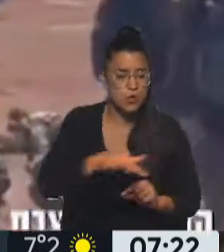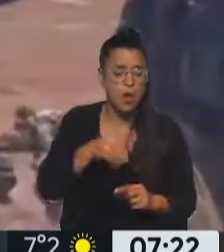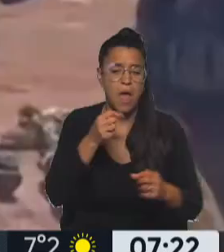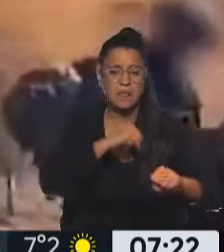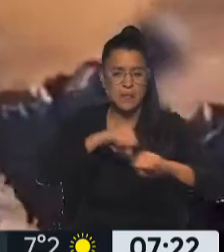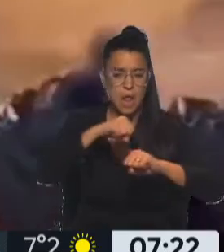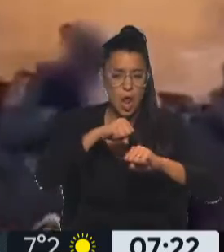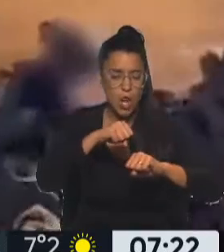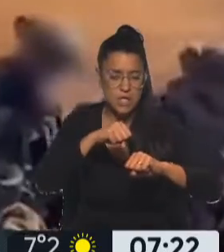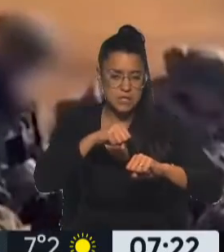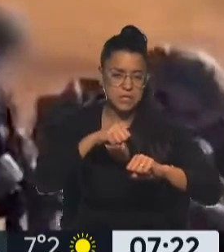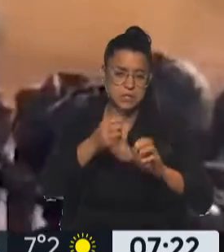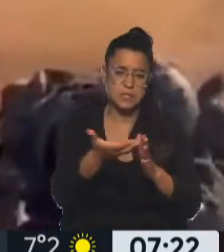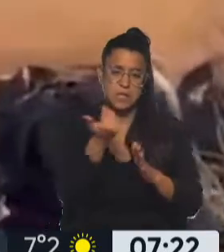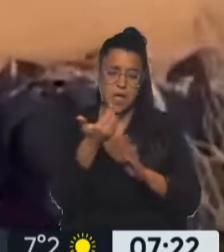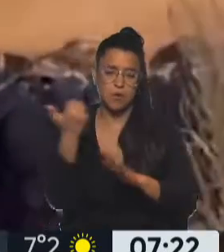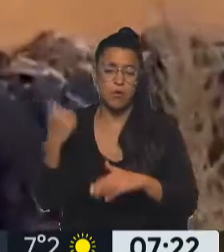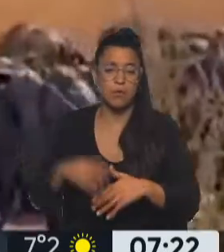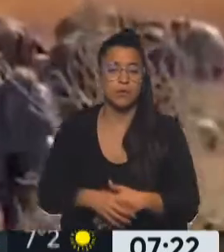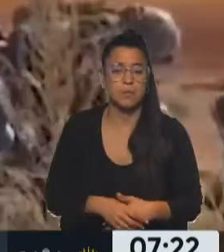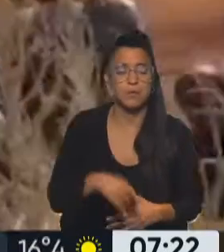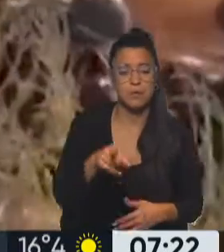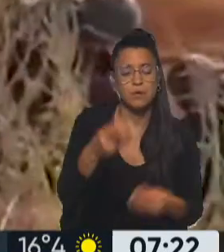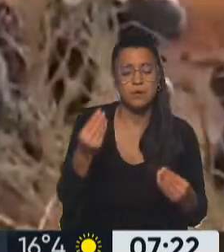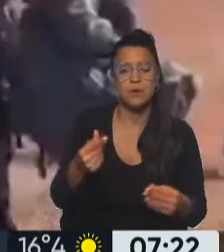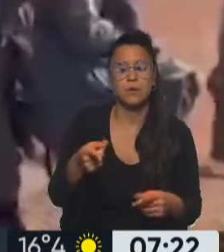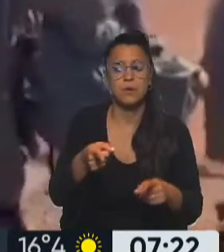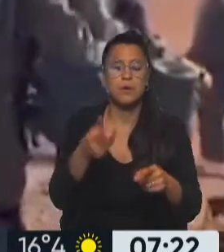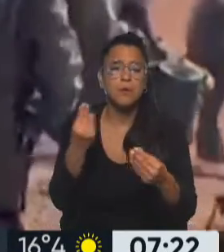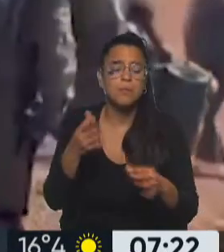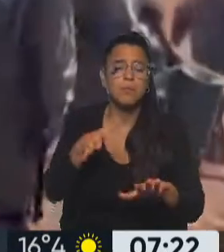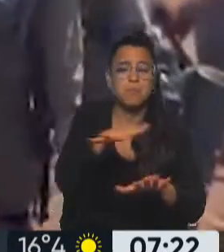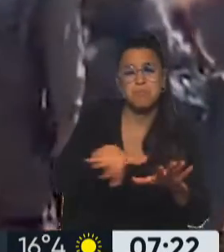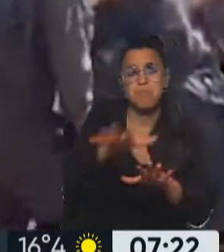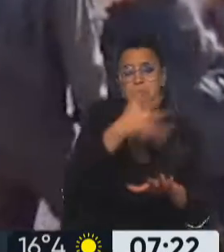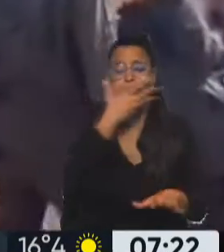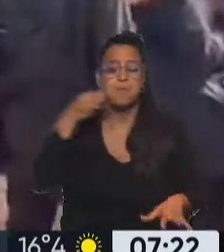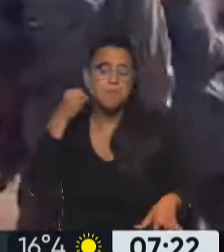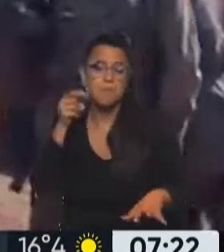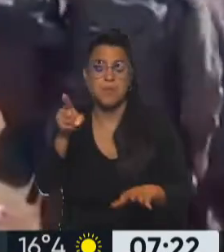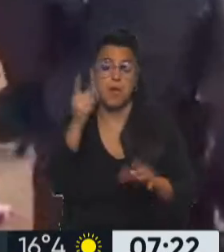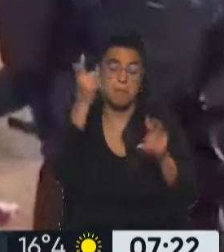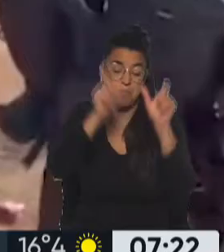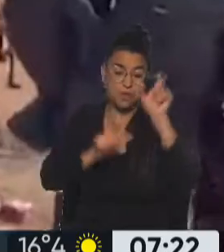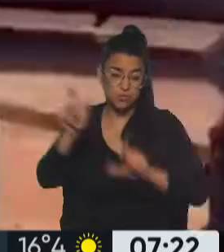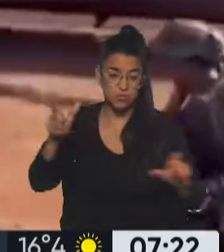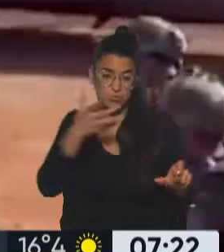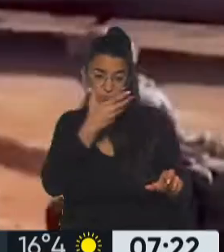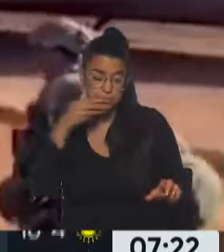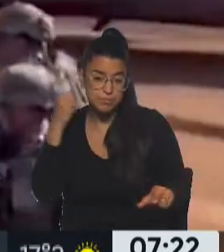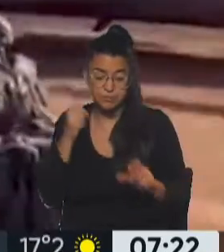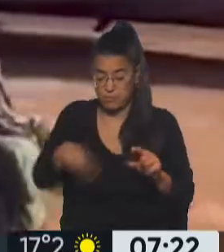terroristas del Hamás y rescatar a las personas que estaban encerradas. Hubo gente que estuvo encerrada en